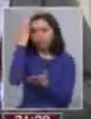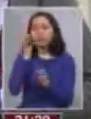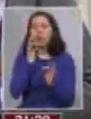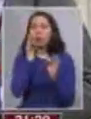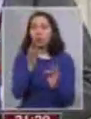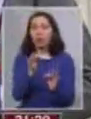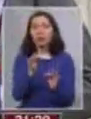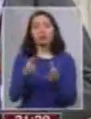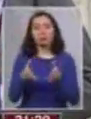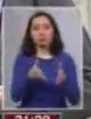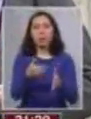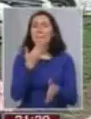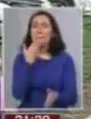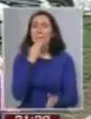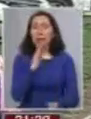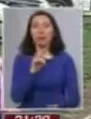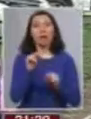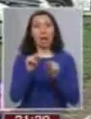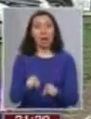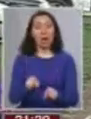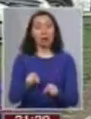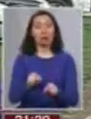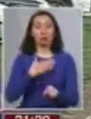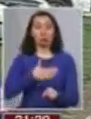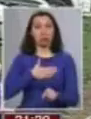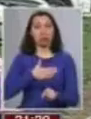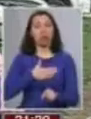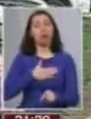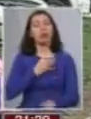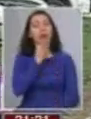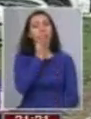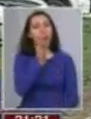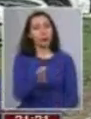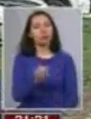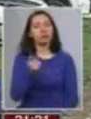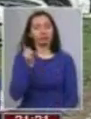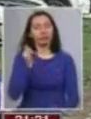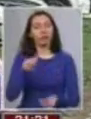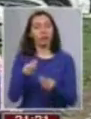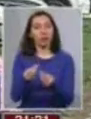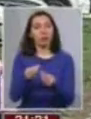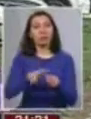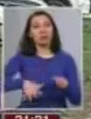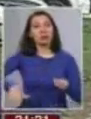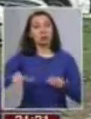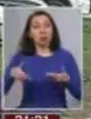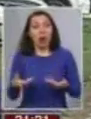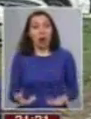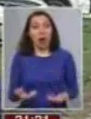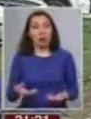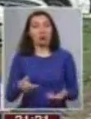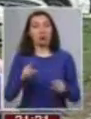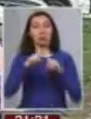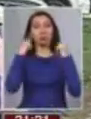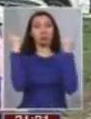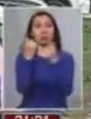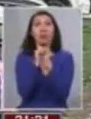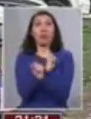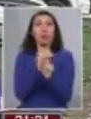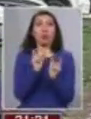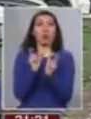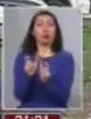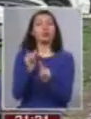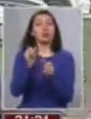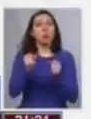en la dirección correcta. Esta medida es recomendable, sobre todo dada la situación que tenemos ahora, donde el clima tú no lo puedes controlar, pero sí